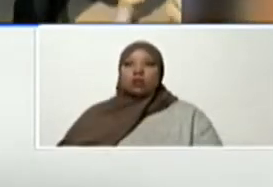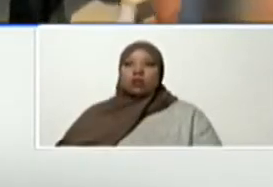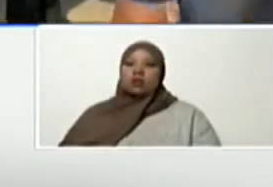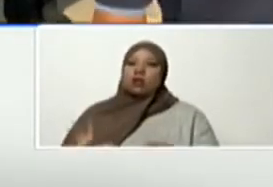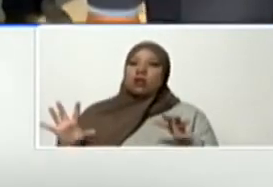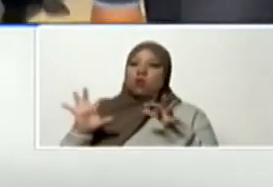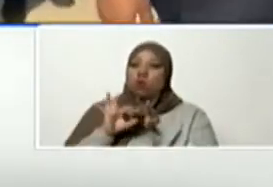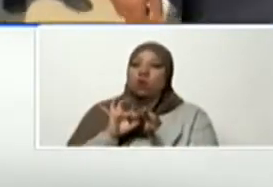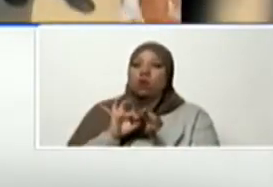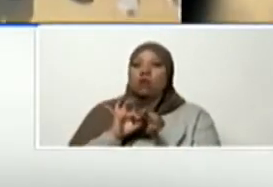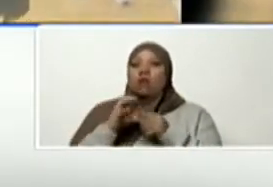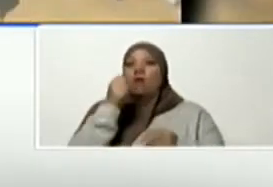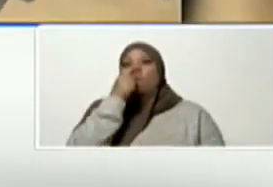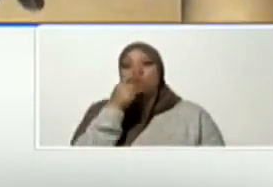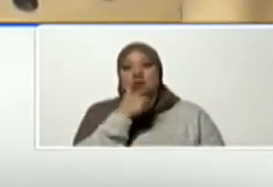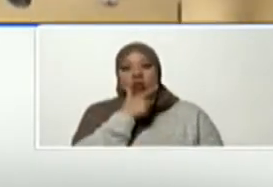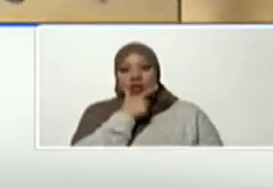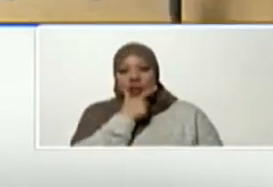cariñosa, afectuosa,